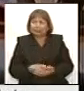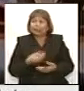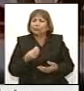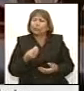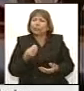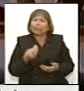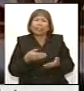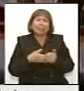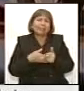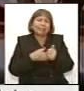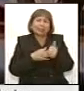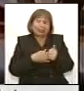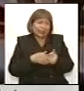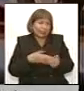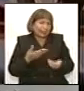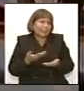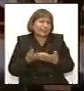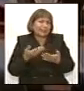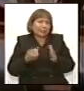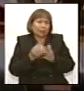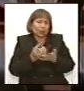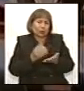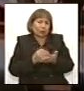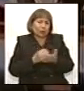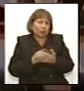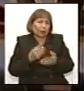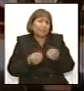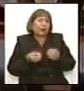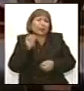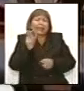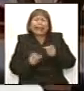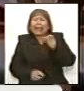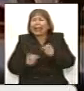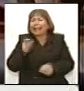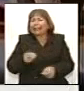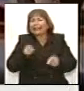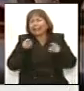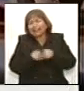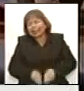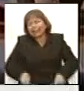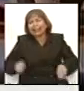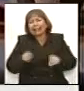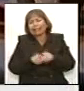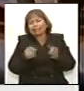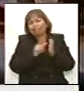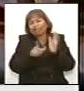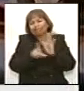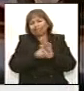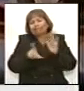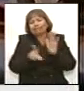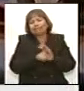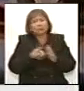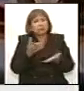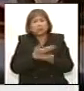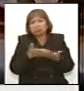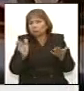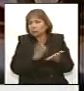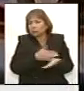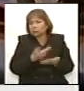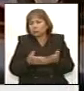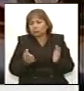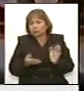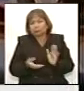si hay guías? ¿Por qué si hay cursos? La gente sigue redactando las leyes como si no existieran los